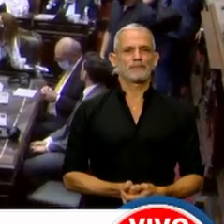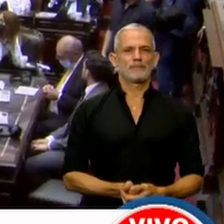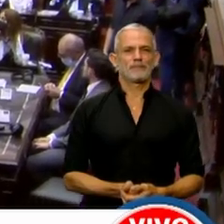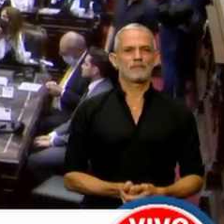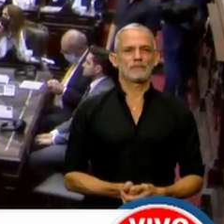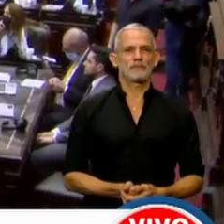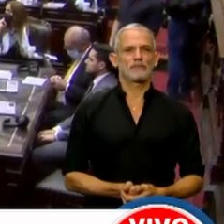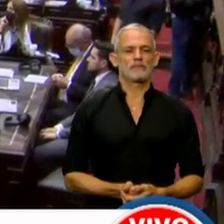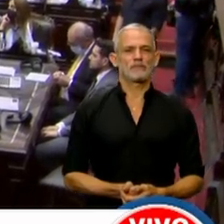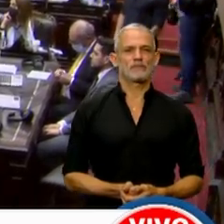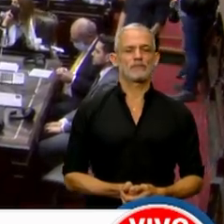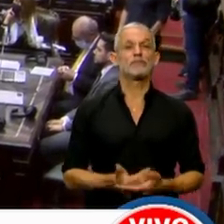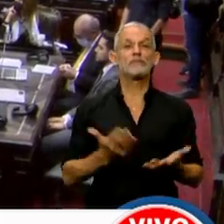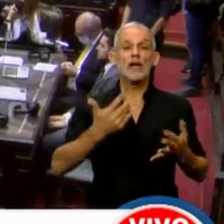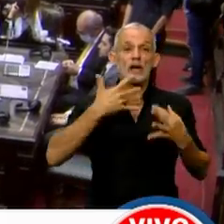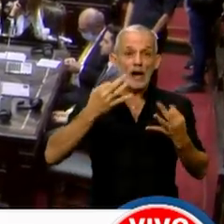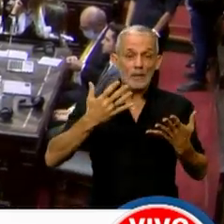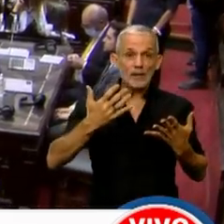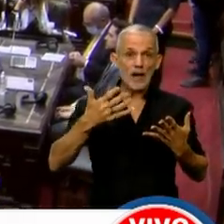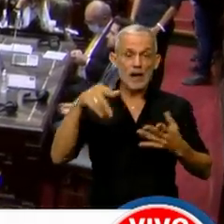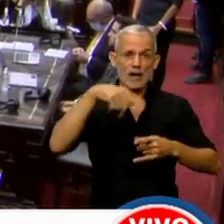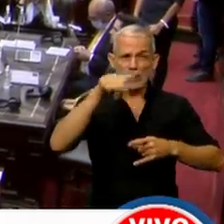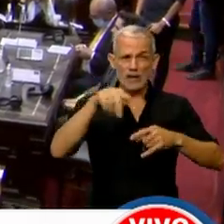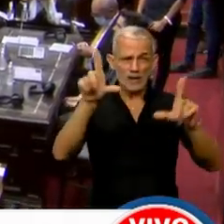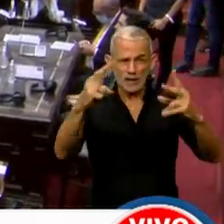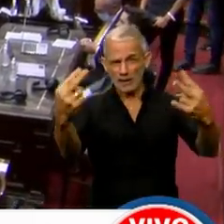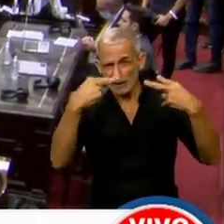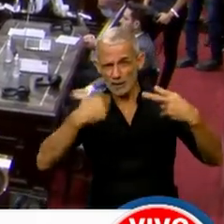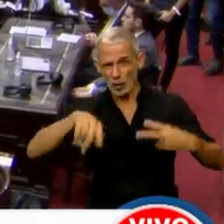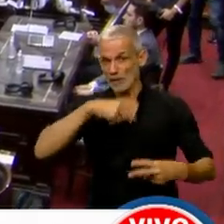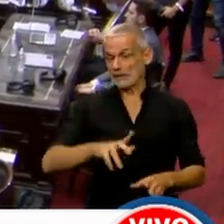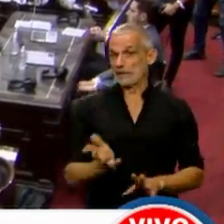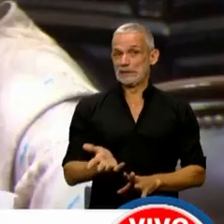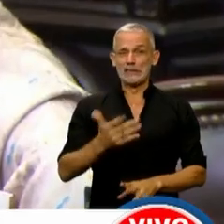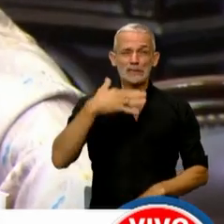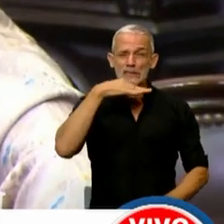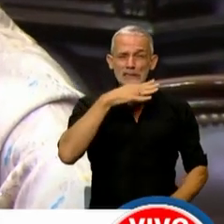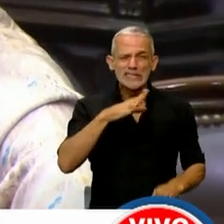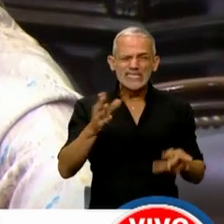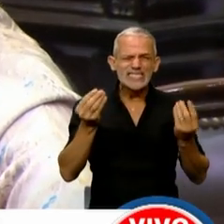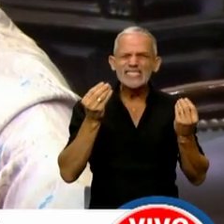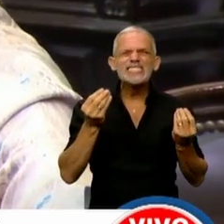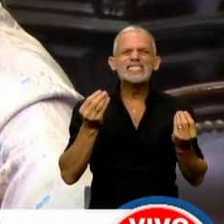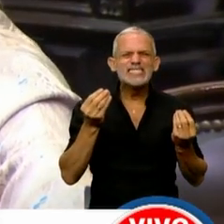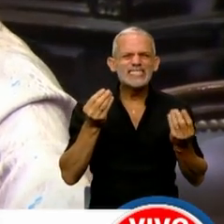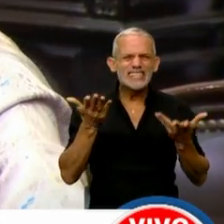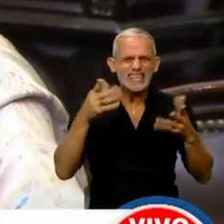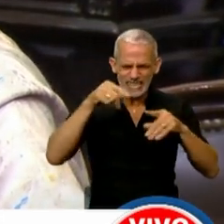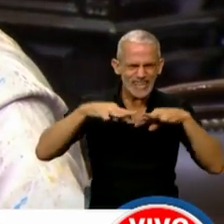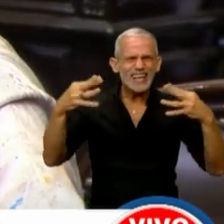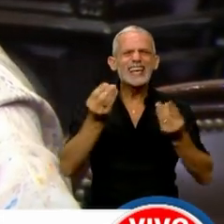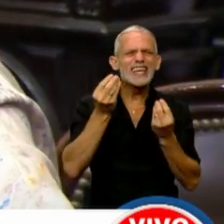y la verdad que la gente que nos mira no debe entender nada de lo que pasa aquí